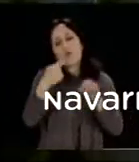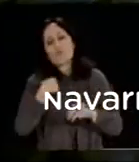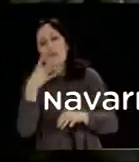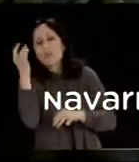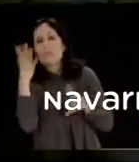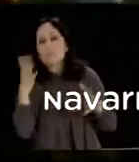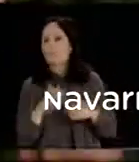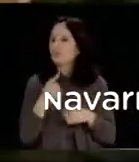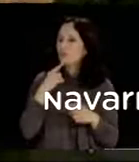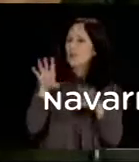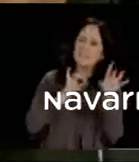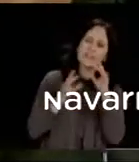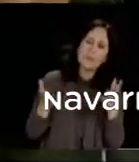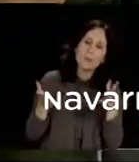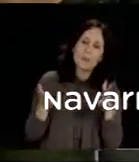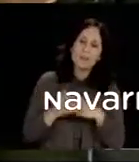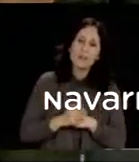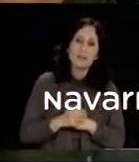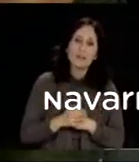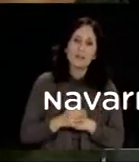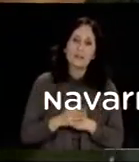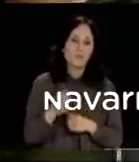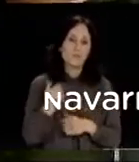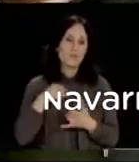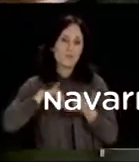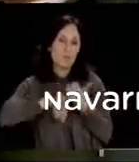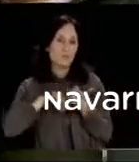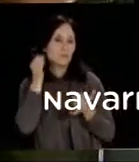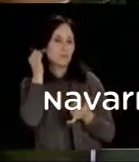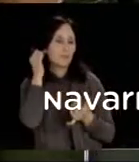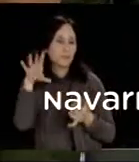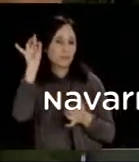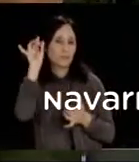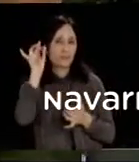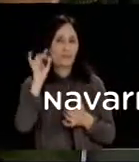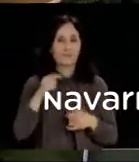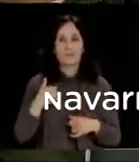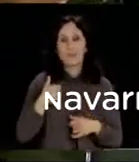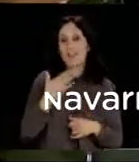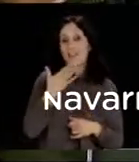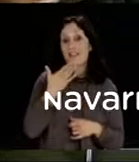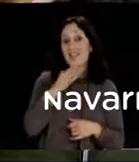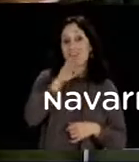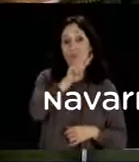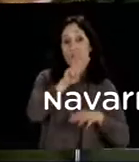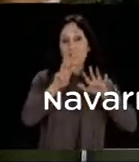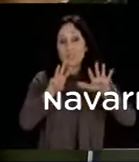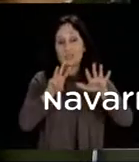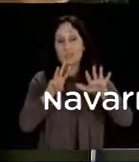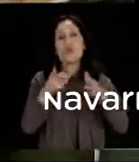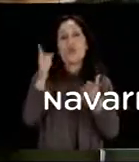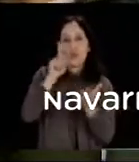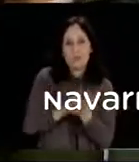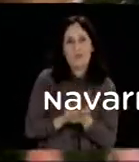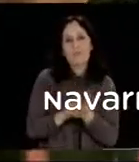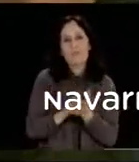A ver, ¿qué eligió? Y me cogí a la mujer y después a los 48 años cogí otra vez la música. Y me ha servido